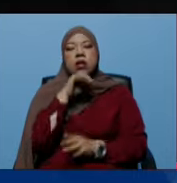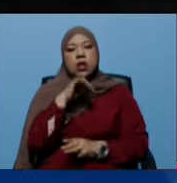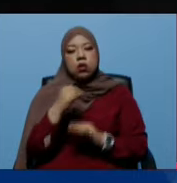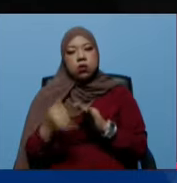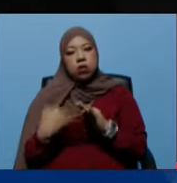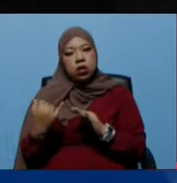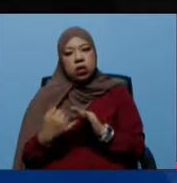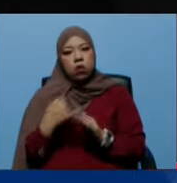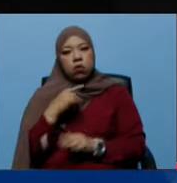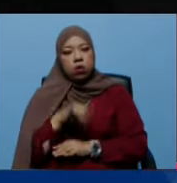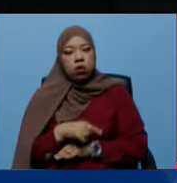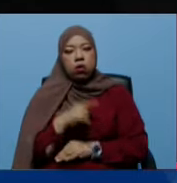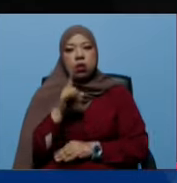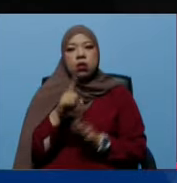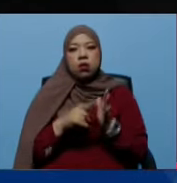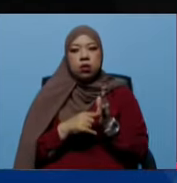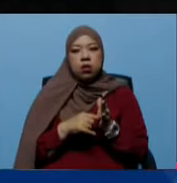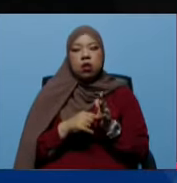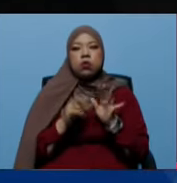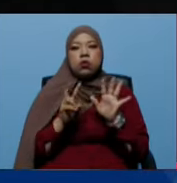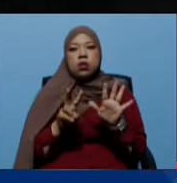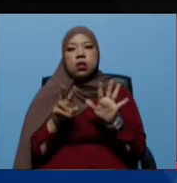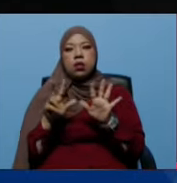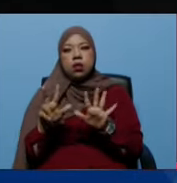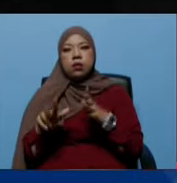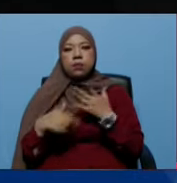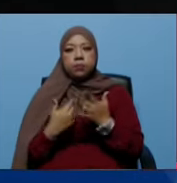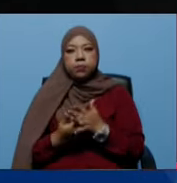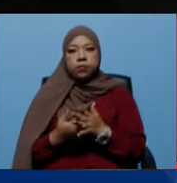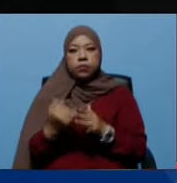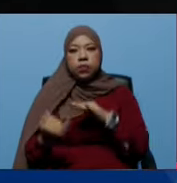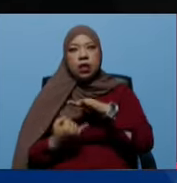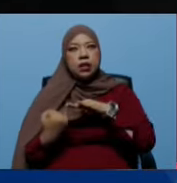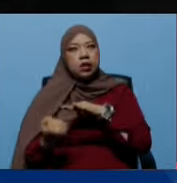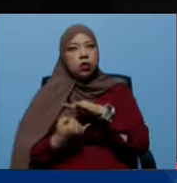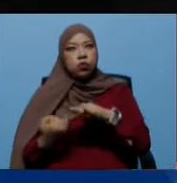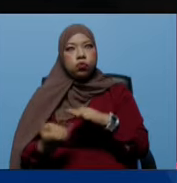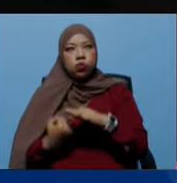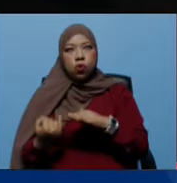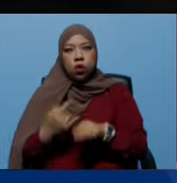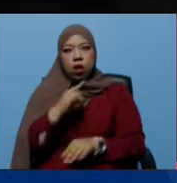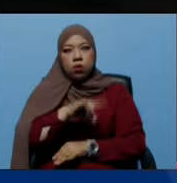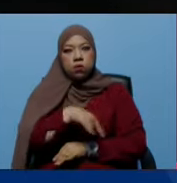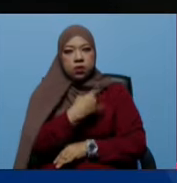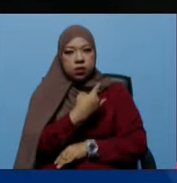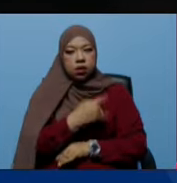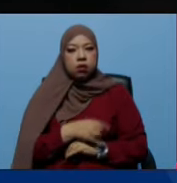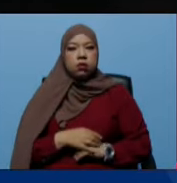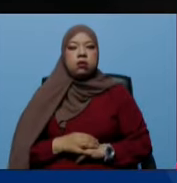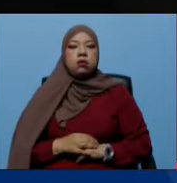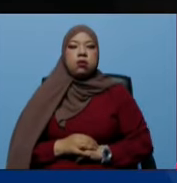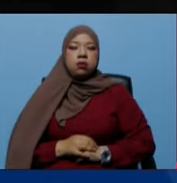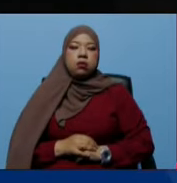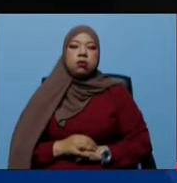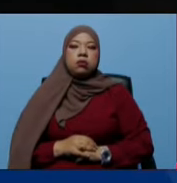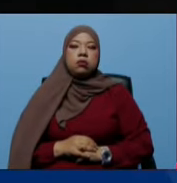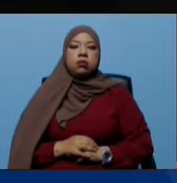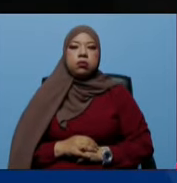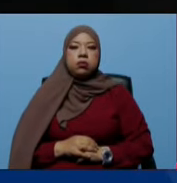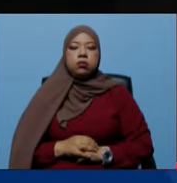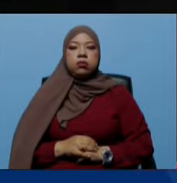instituciones universitarias, 173 instituciones universitarias. 5 las